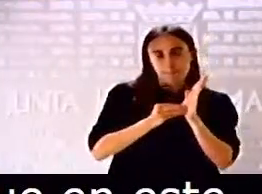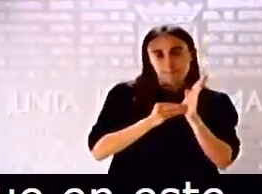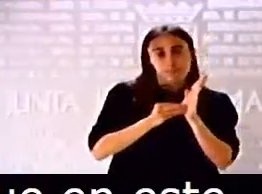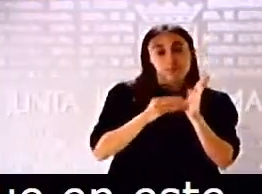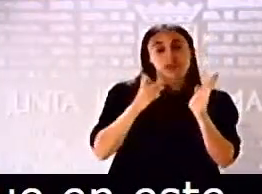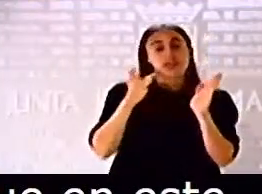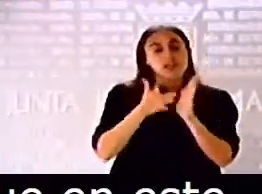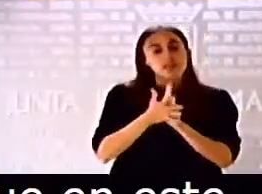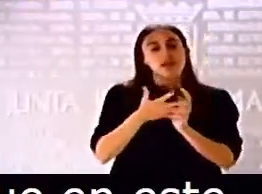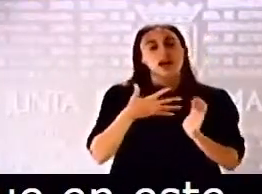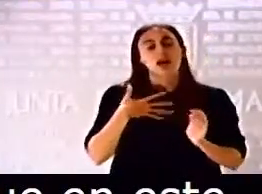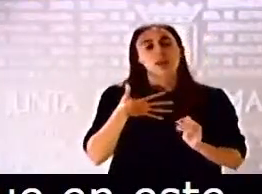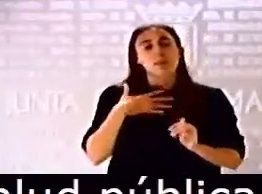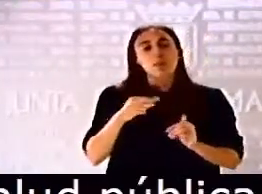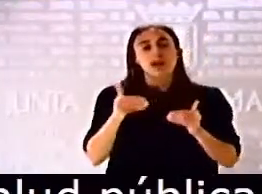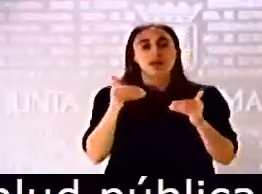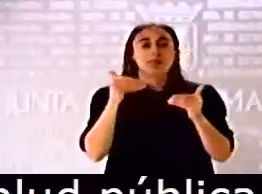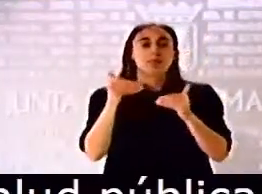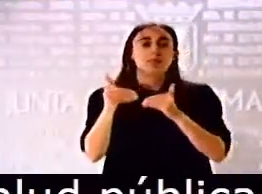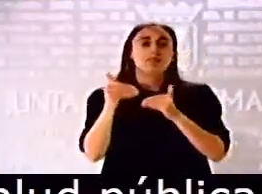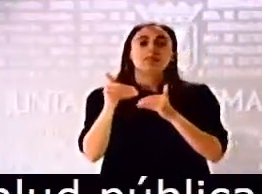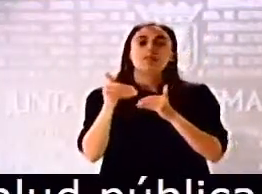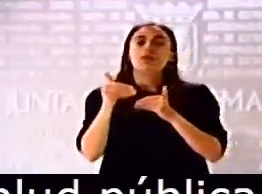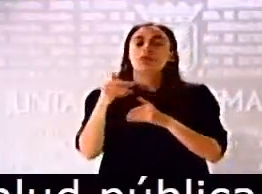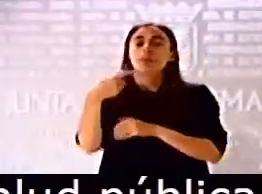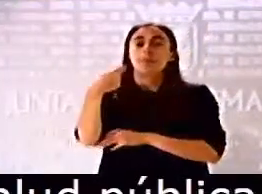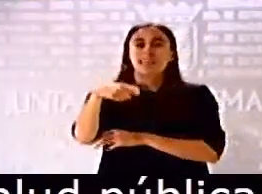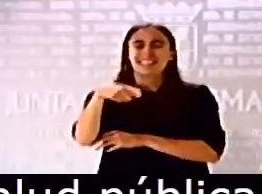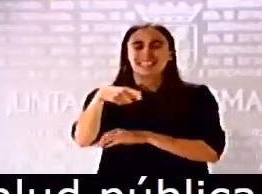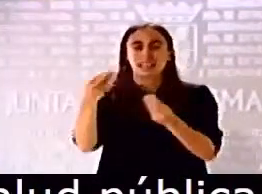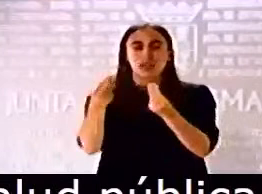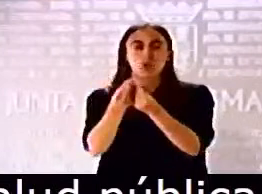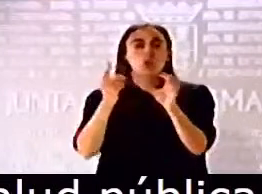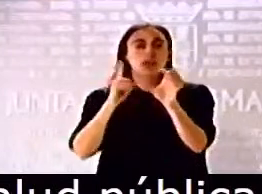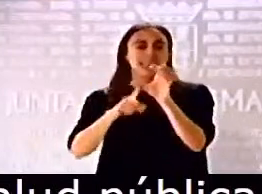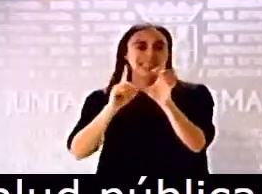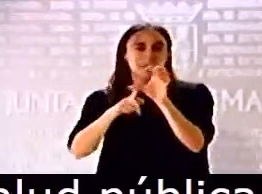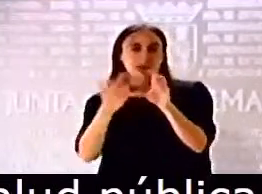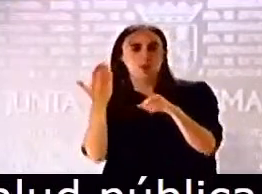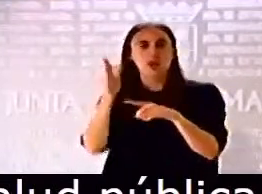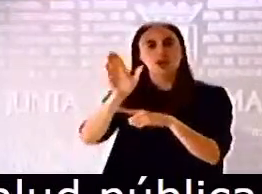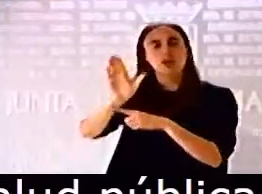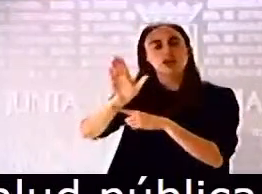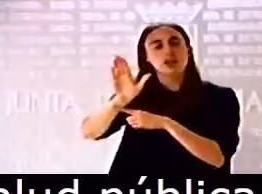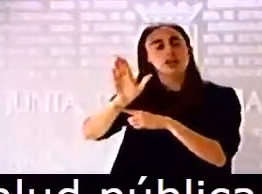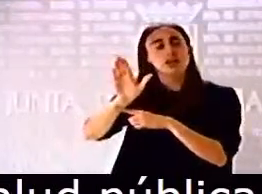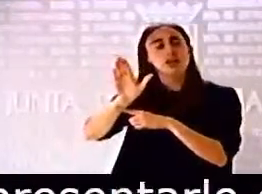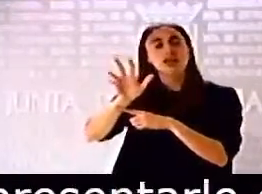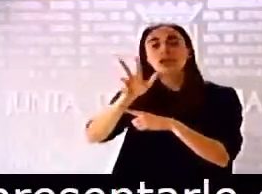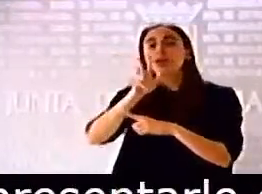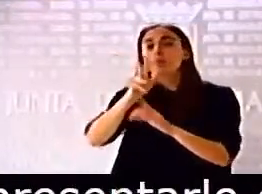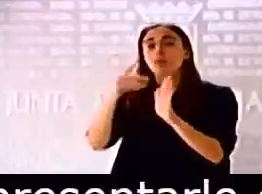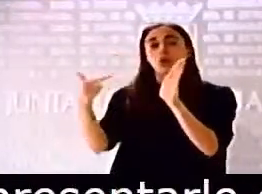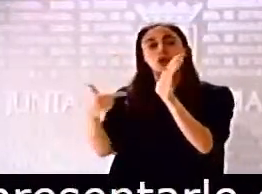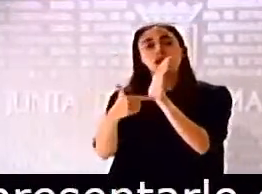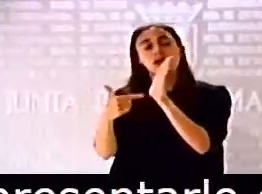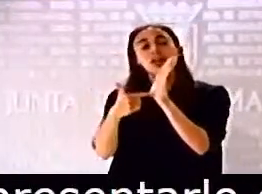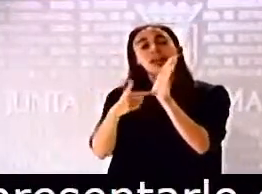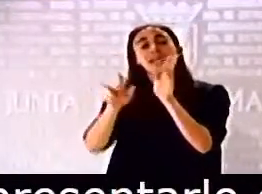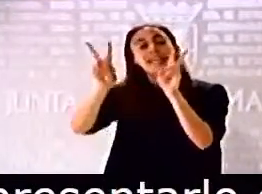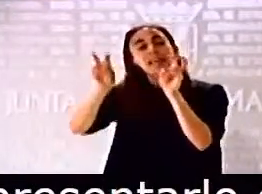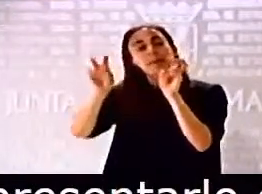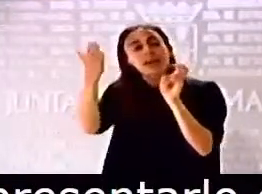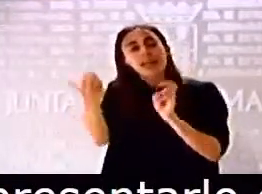podrá presentarlo el presidente de la Junta de Extremadura como una de las cuestiones